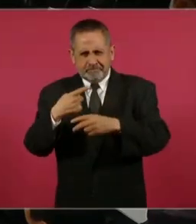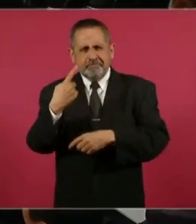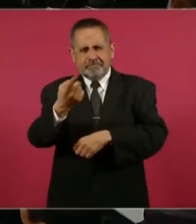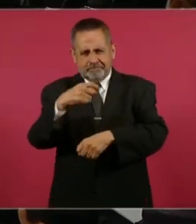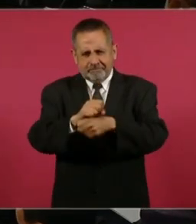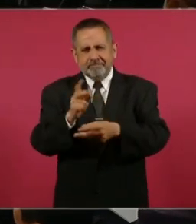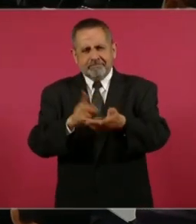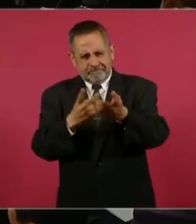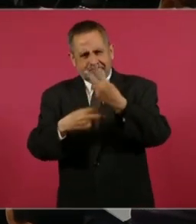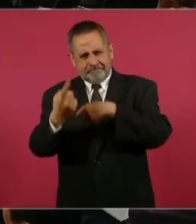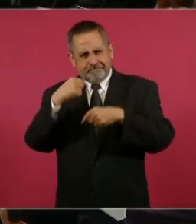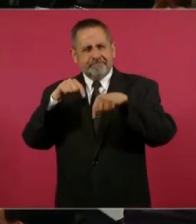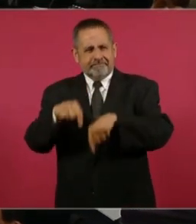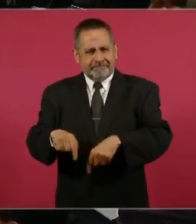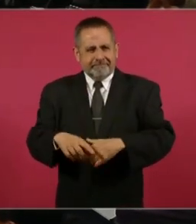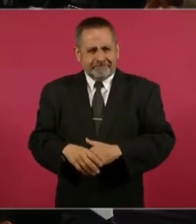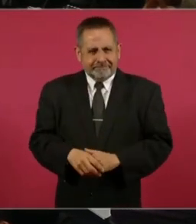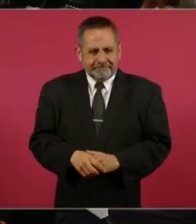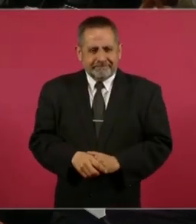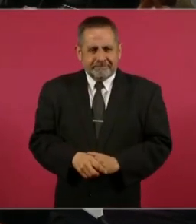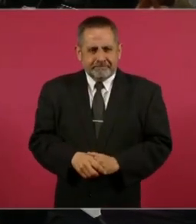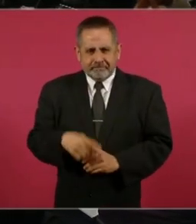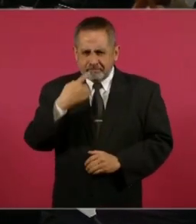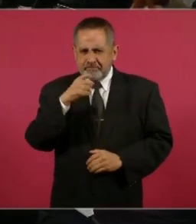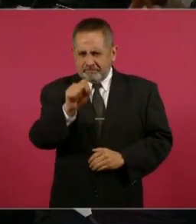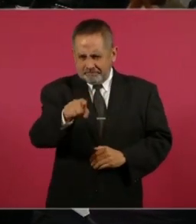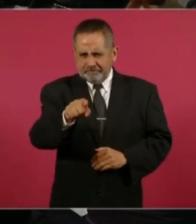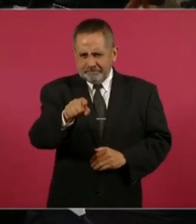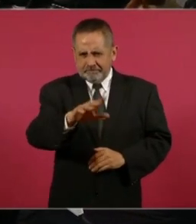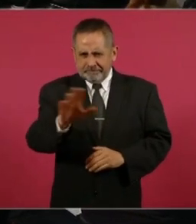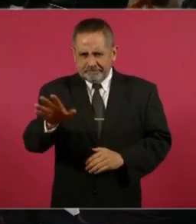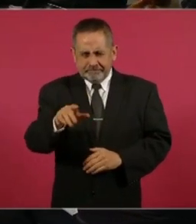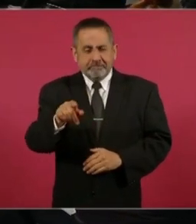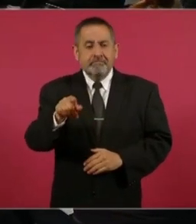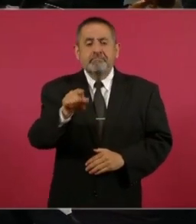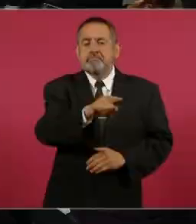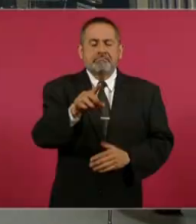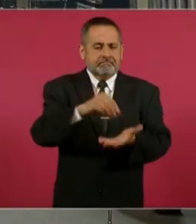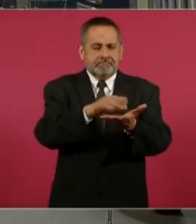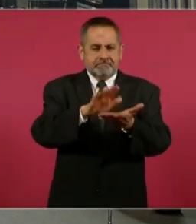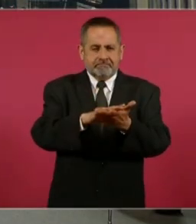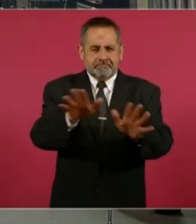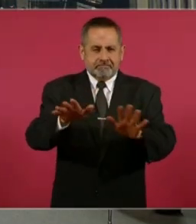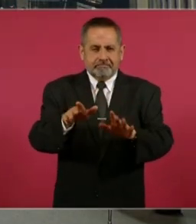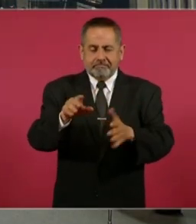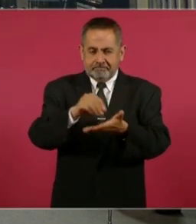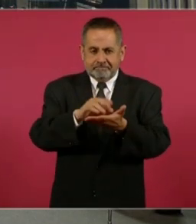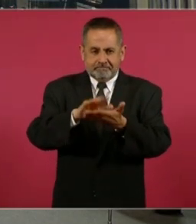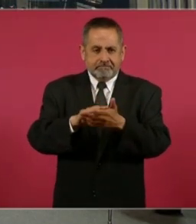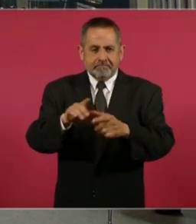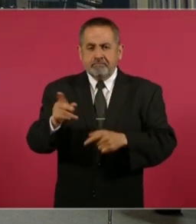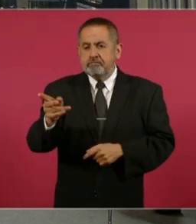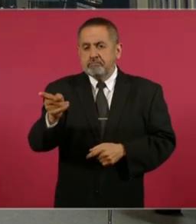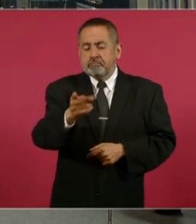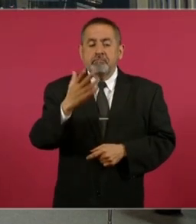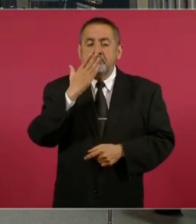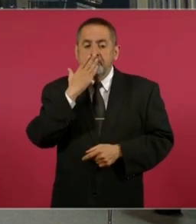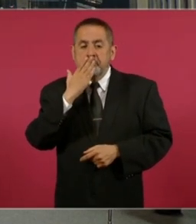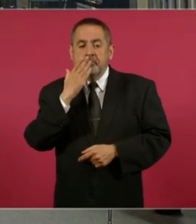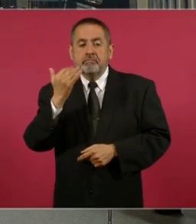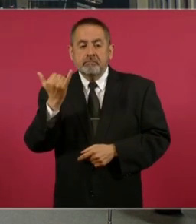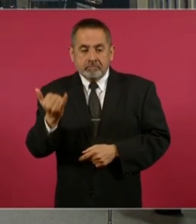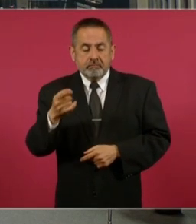semana que viene regresa tú también ya ya es que es es